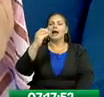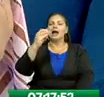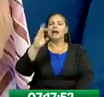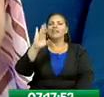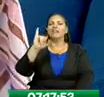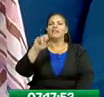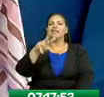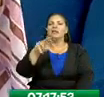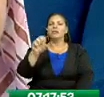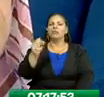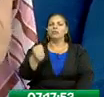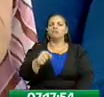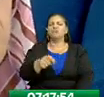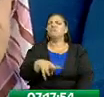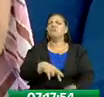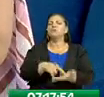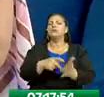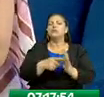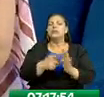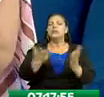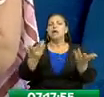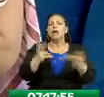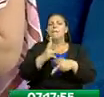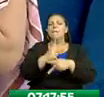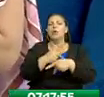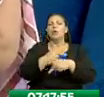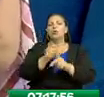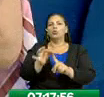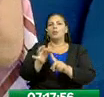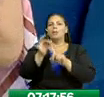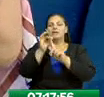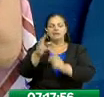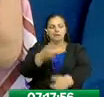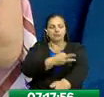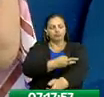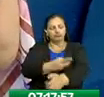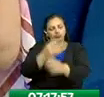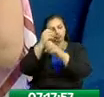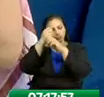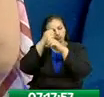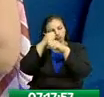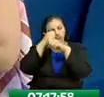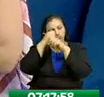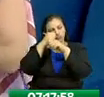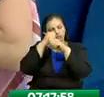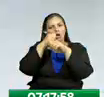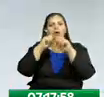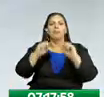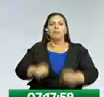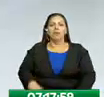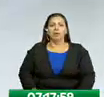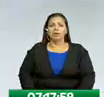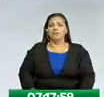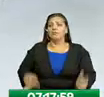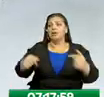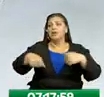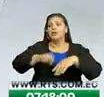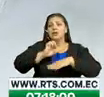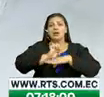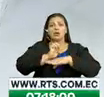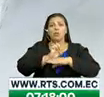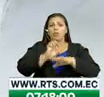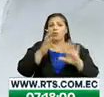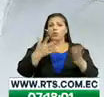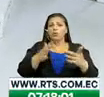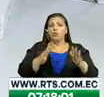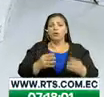sospechoso, cualquier caso sospechoso aquí mismo, sin necesidad de tener que enviar las muestras a Atlanta. ¿Cómo marcha eso? ¿Es verdad? Sí, el